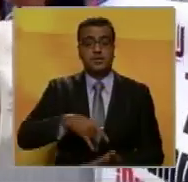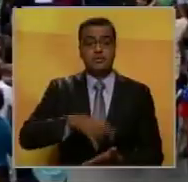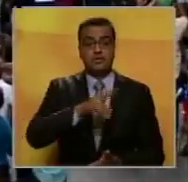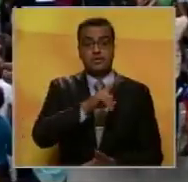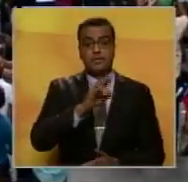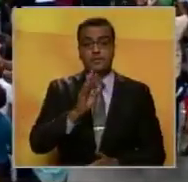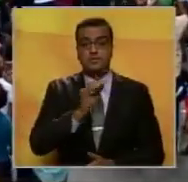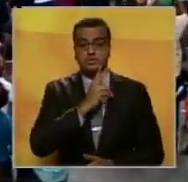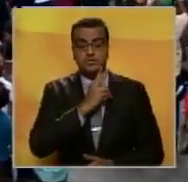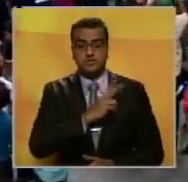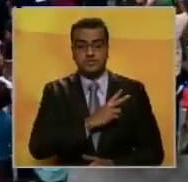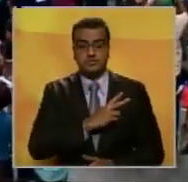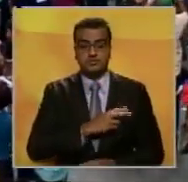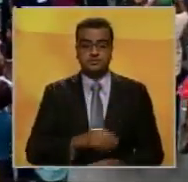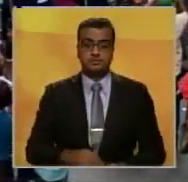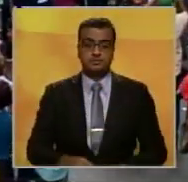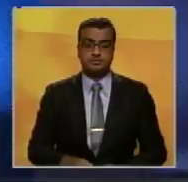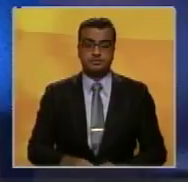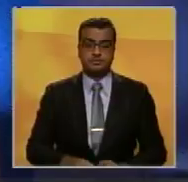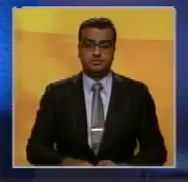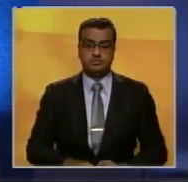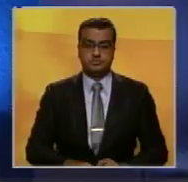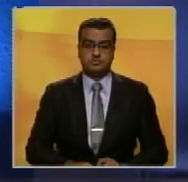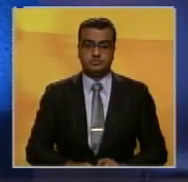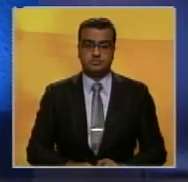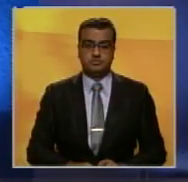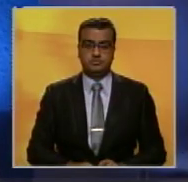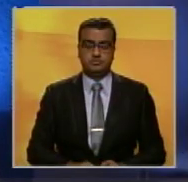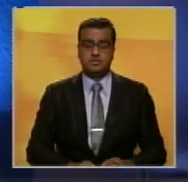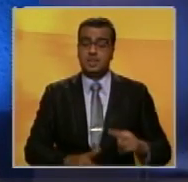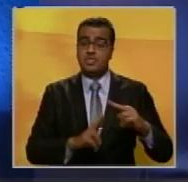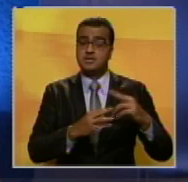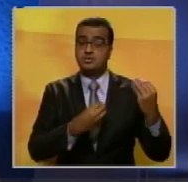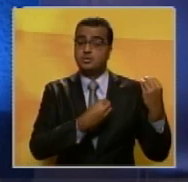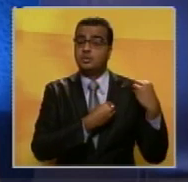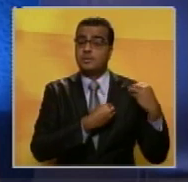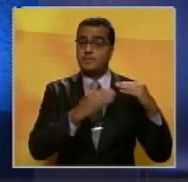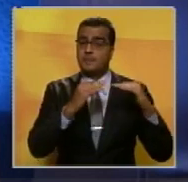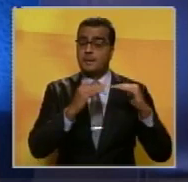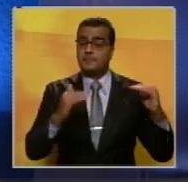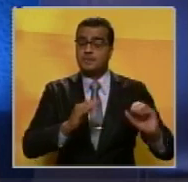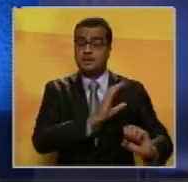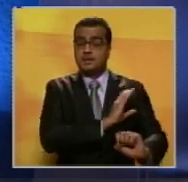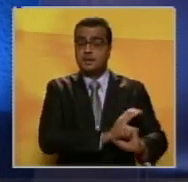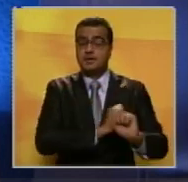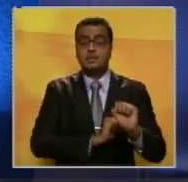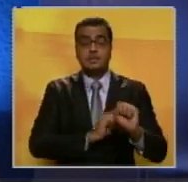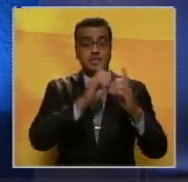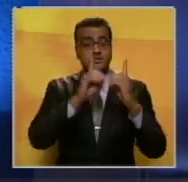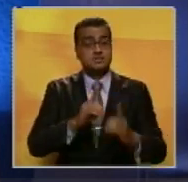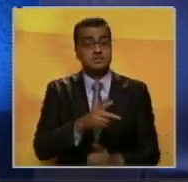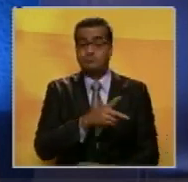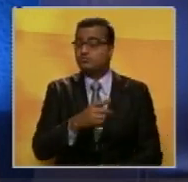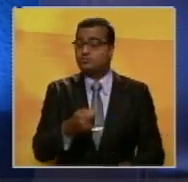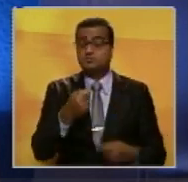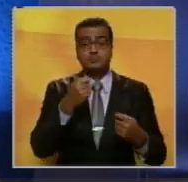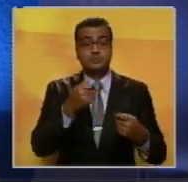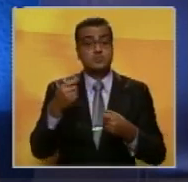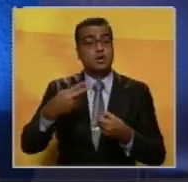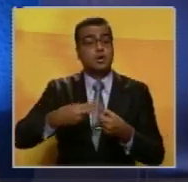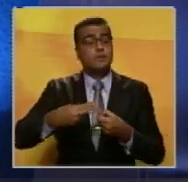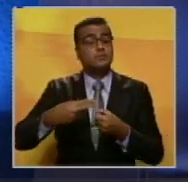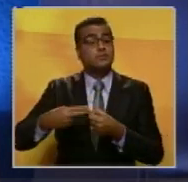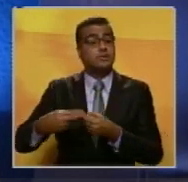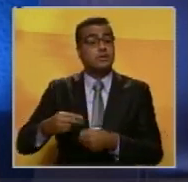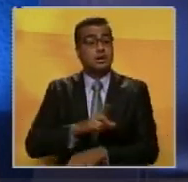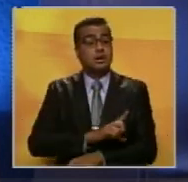Randolfo Blanco, Noticiero Venevisión. En Táchira, autoridades de la Mesa Energética decidieron no abastecer de combustible a